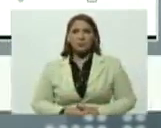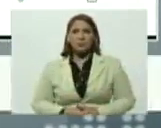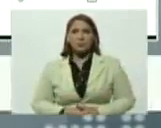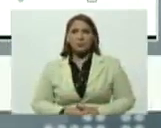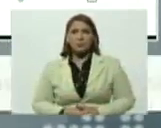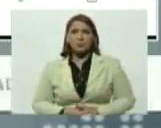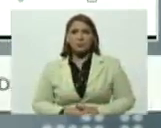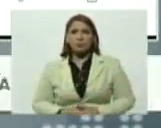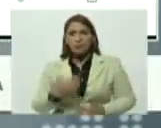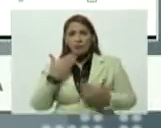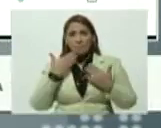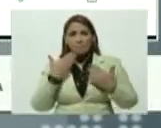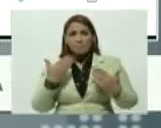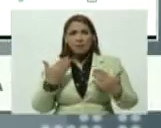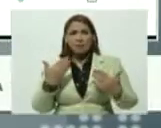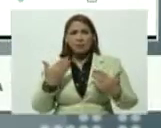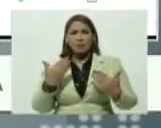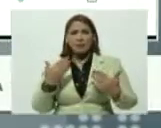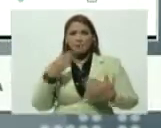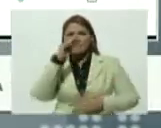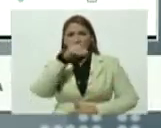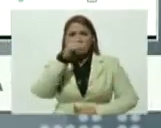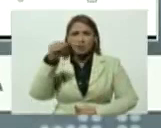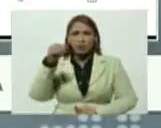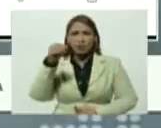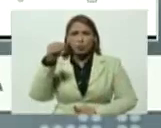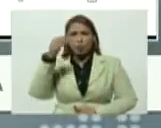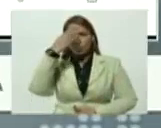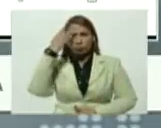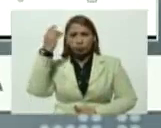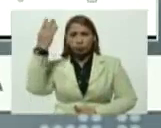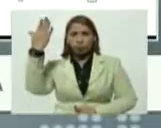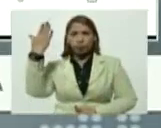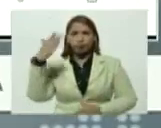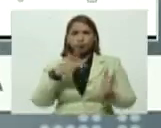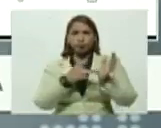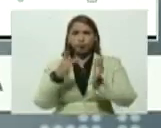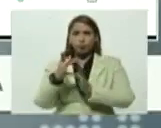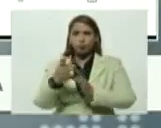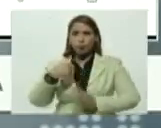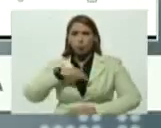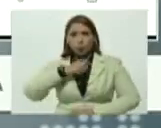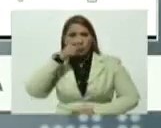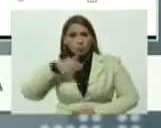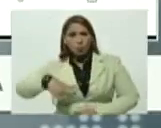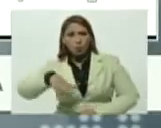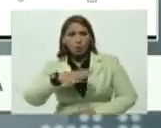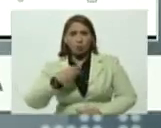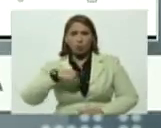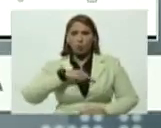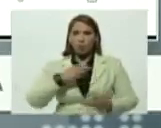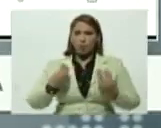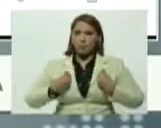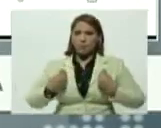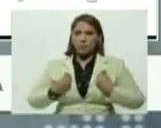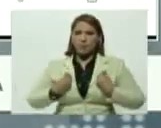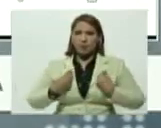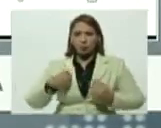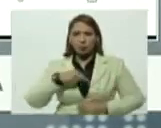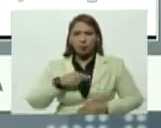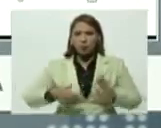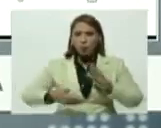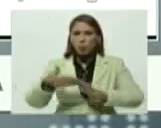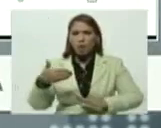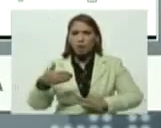Pedir las bendiciones de nuestro Señor Jesucristo para nuestro pueblo, para nuestra vida, para ir bendecidos por